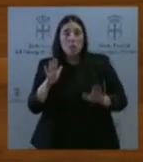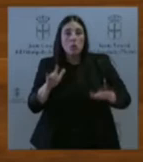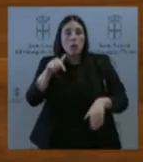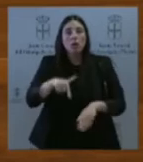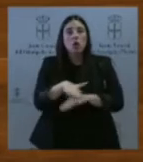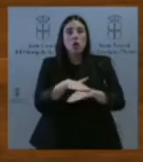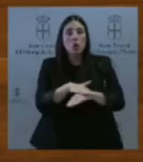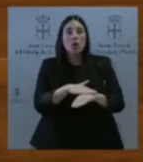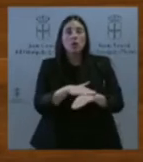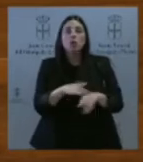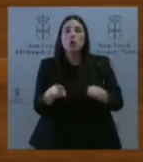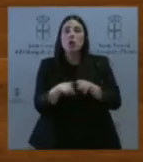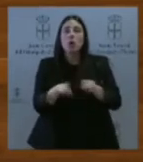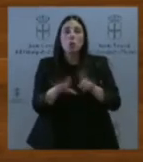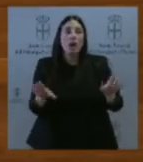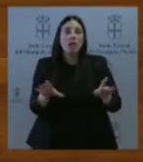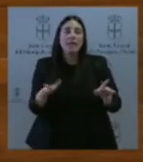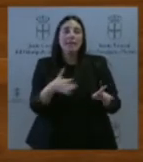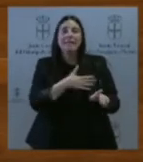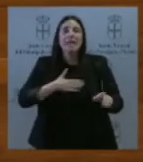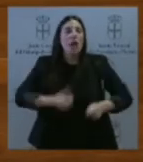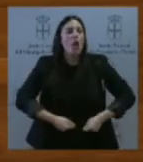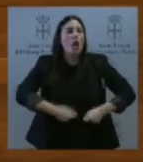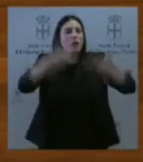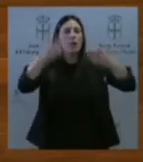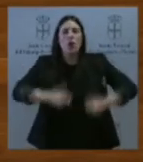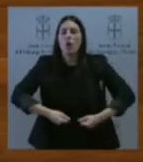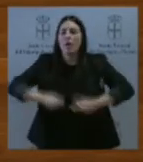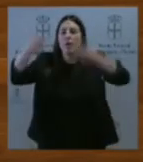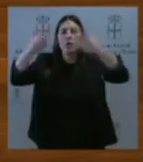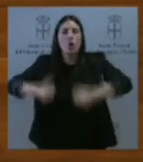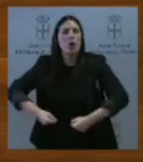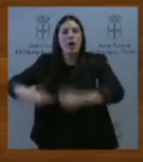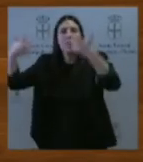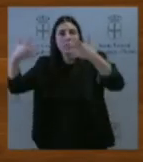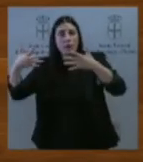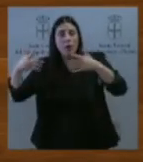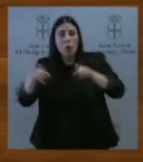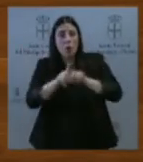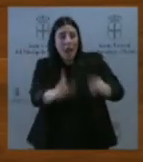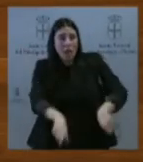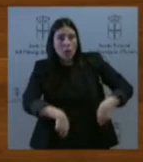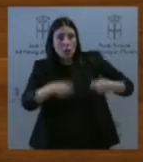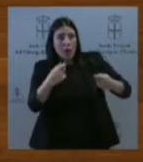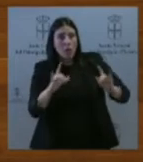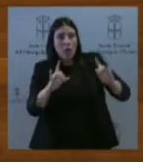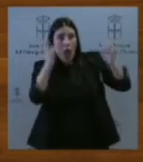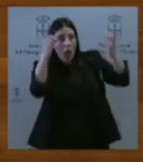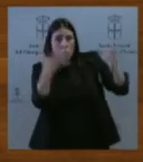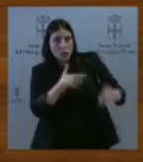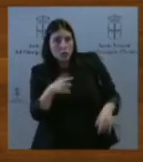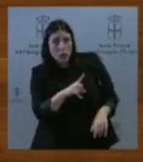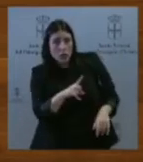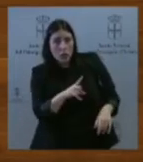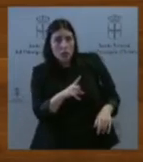rascacielos. Hormigón y verticalidad en vez de árboles y horizontalidad. Y yo no creo que usted sea la consejera del acero